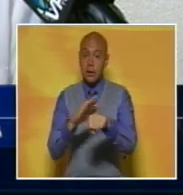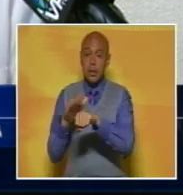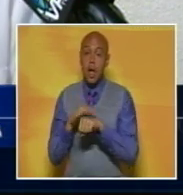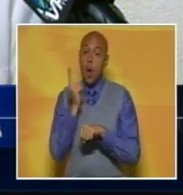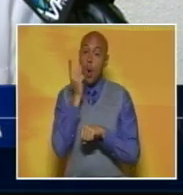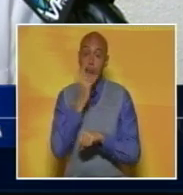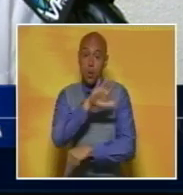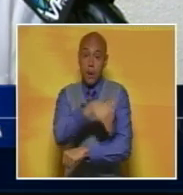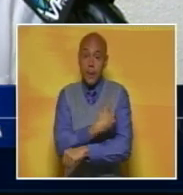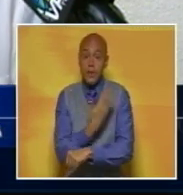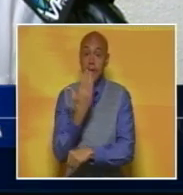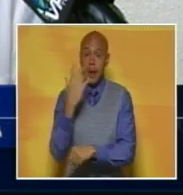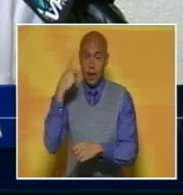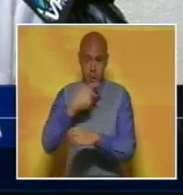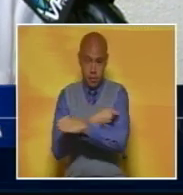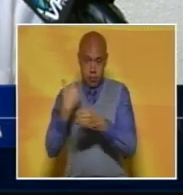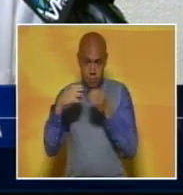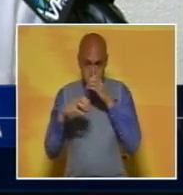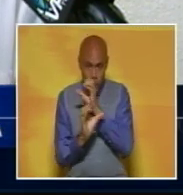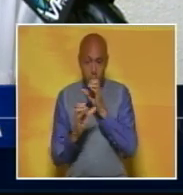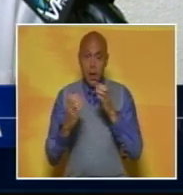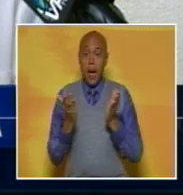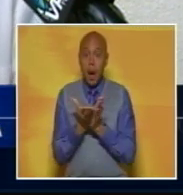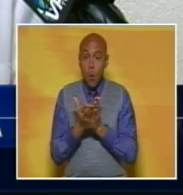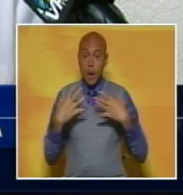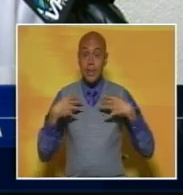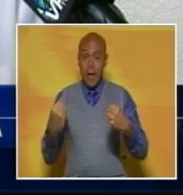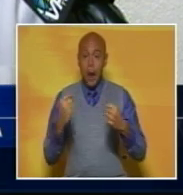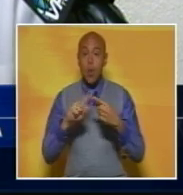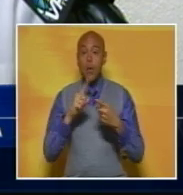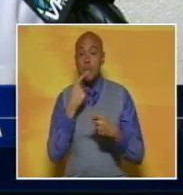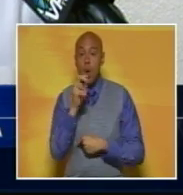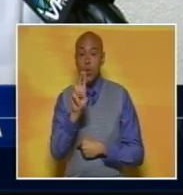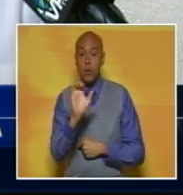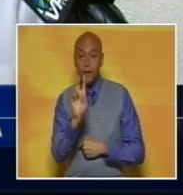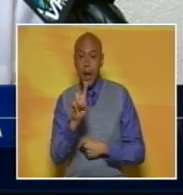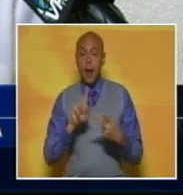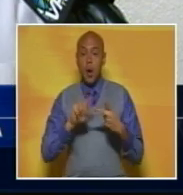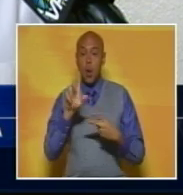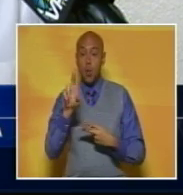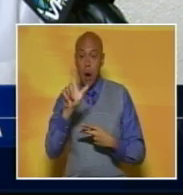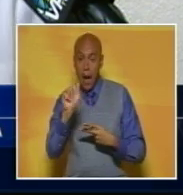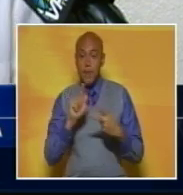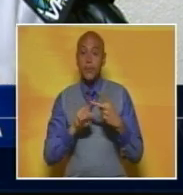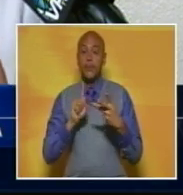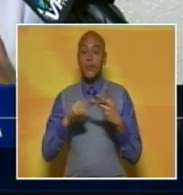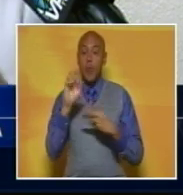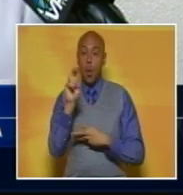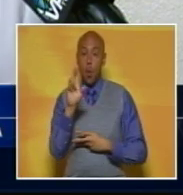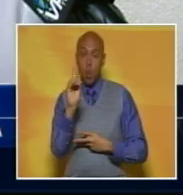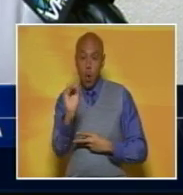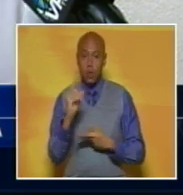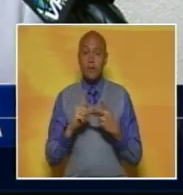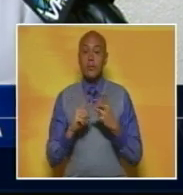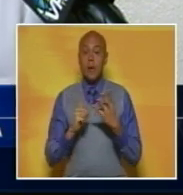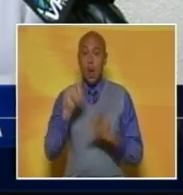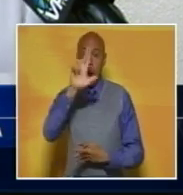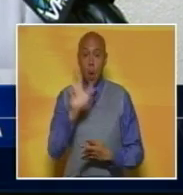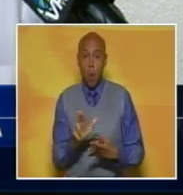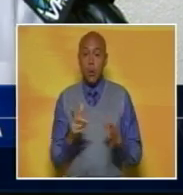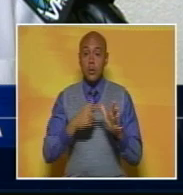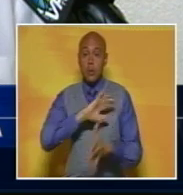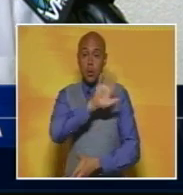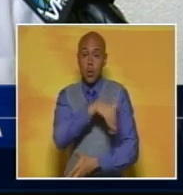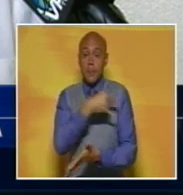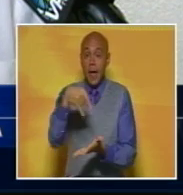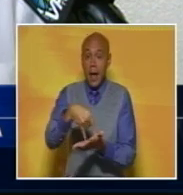de nuestras universidades nacionales, la Central, la Universidad de los Andes, la Universidad de Oriente, la Universidad del Zulia,